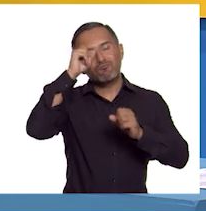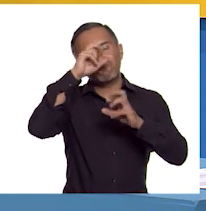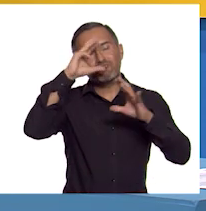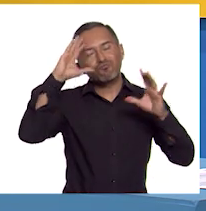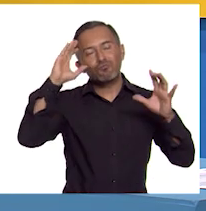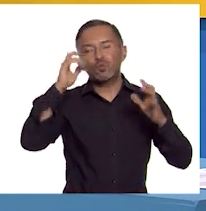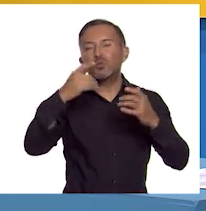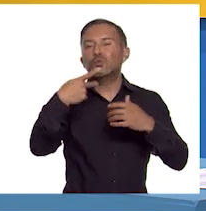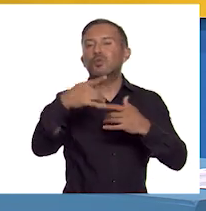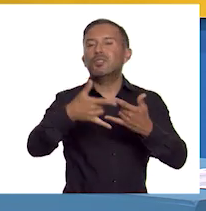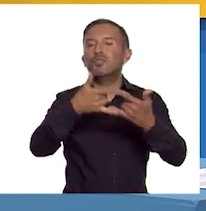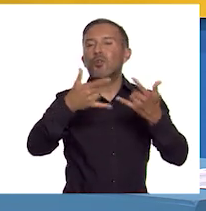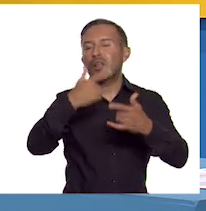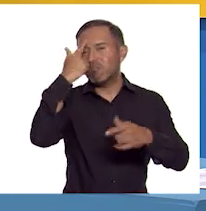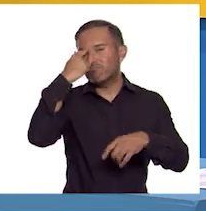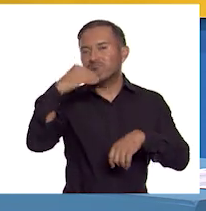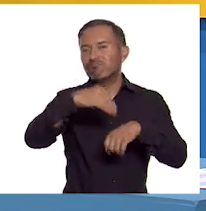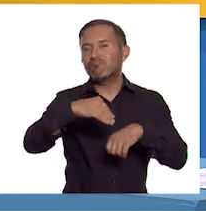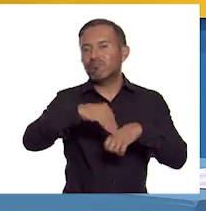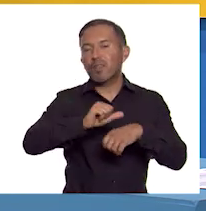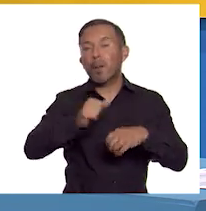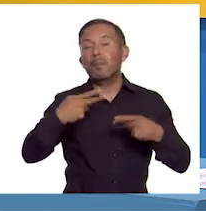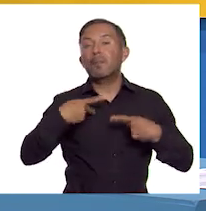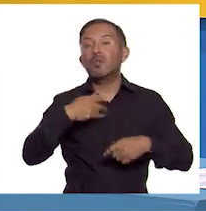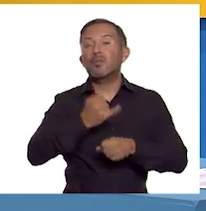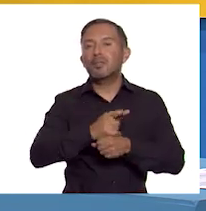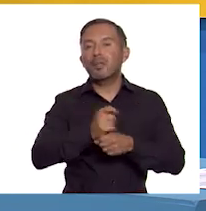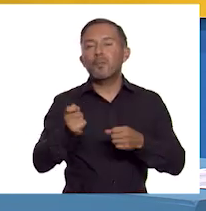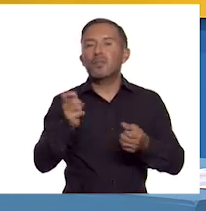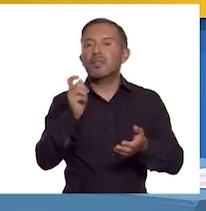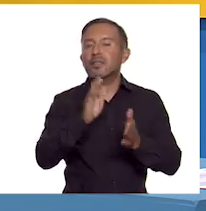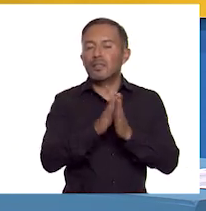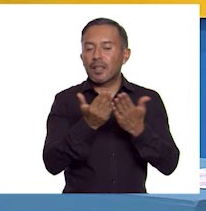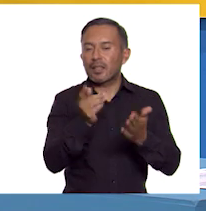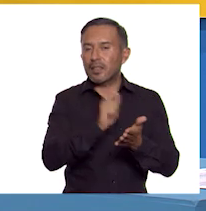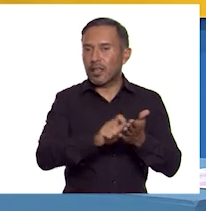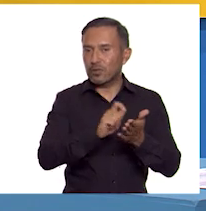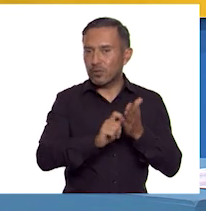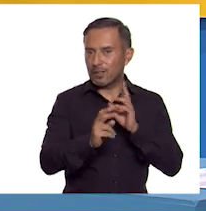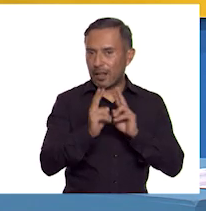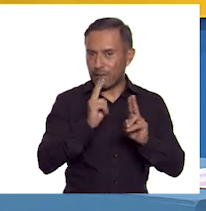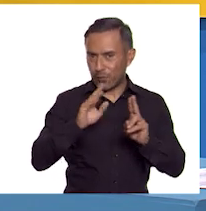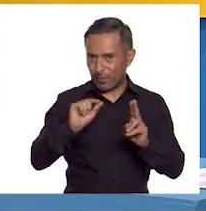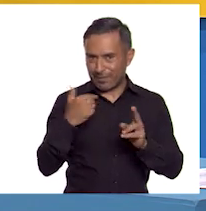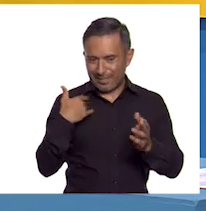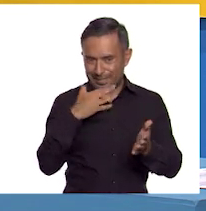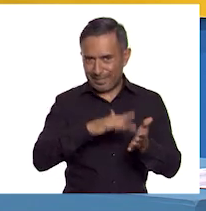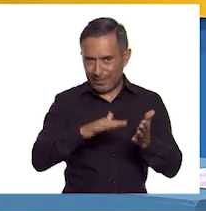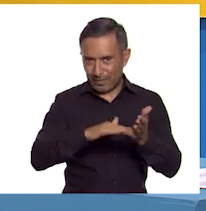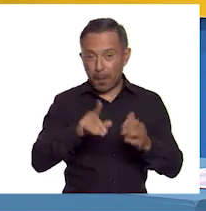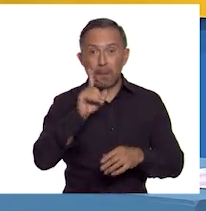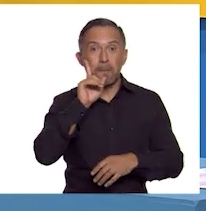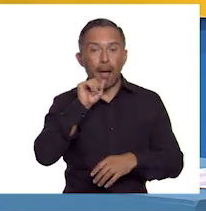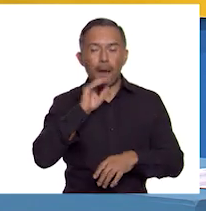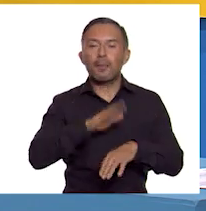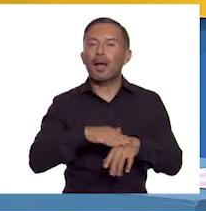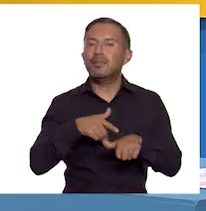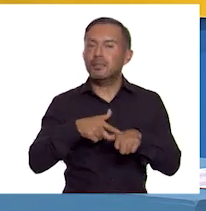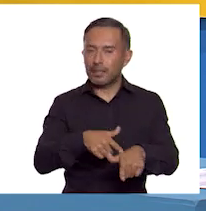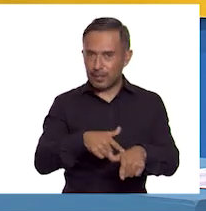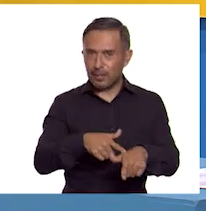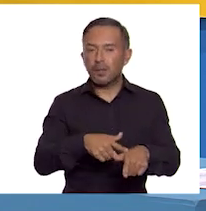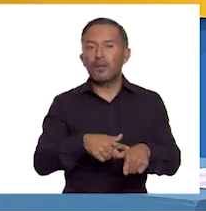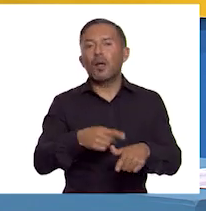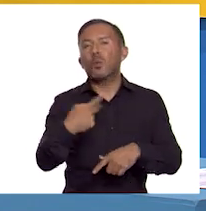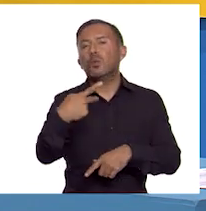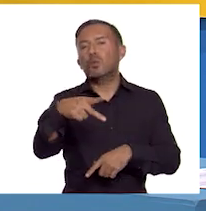historias inspiradas en los personajes de los textos narrativos que ustedes han leído. Mañana avanzaremos en la revisión de los